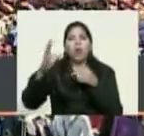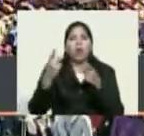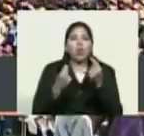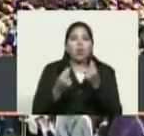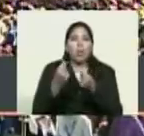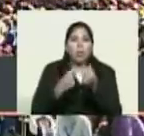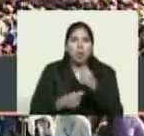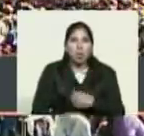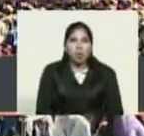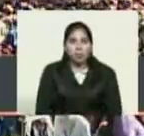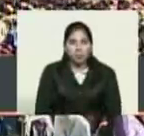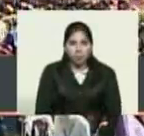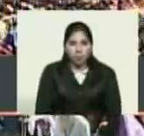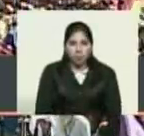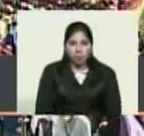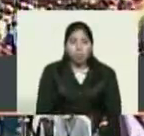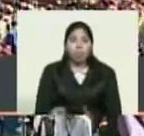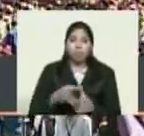Así que yo